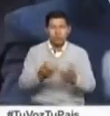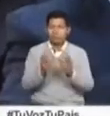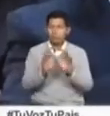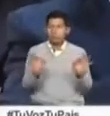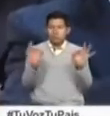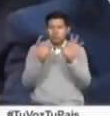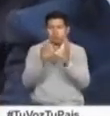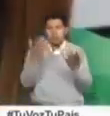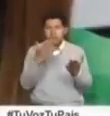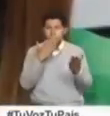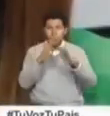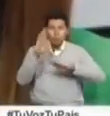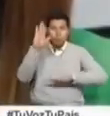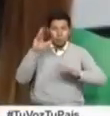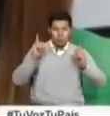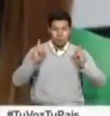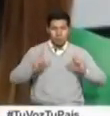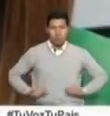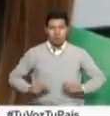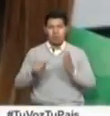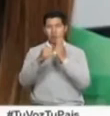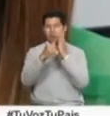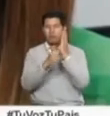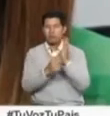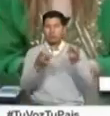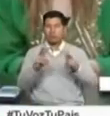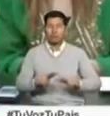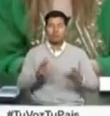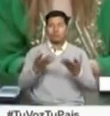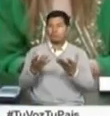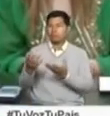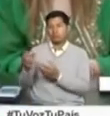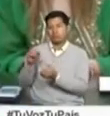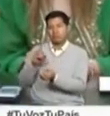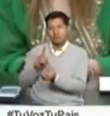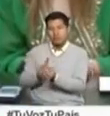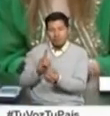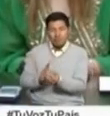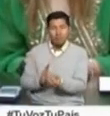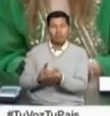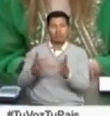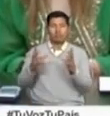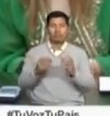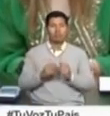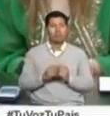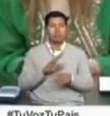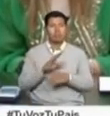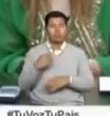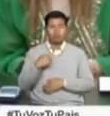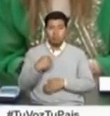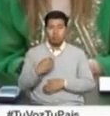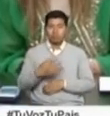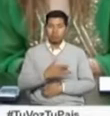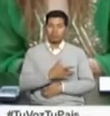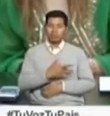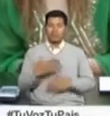fruto del compromiso del Ministerio de Salud y la Federación Médica Ecuatoriana. Y me siento sobre todo feliz porque creo